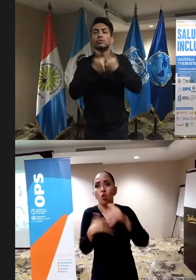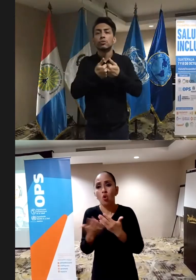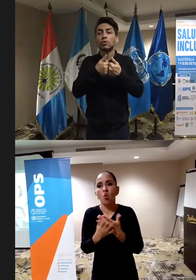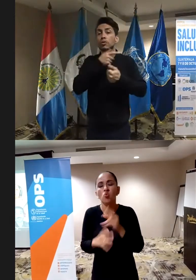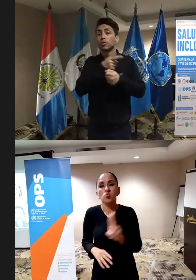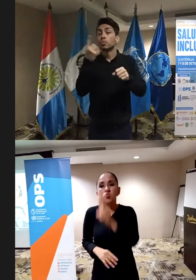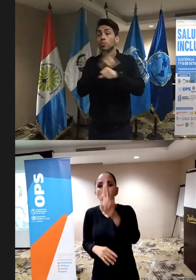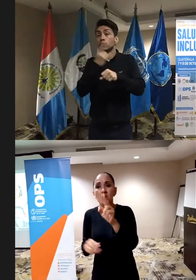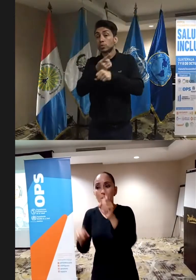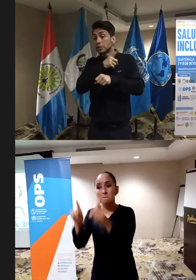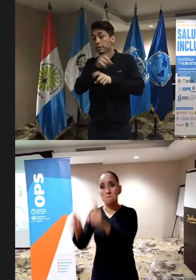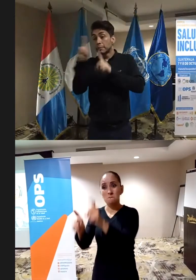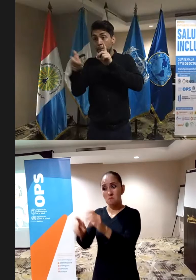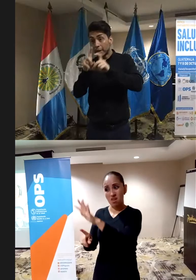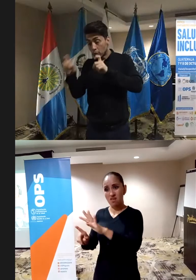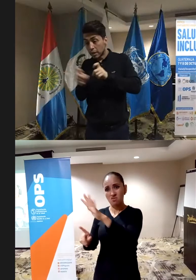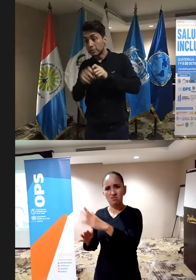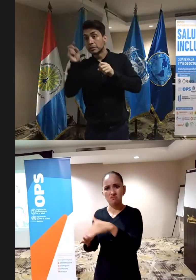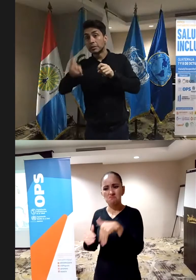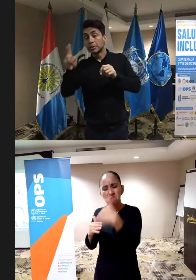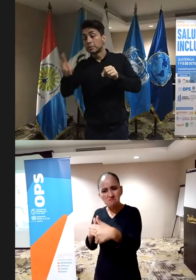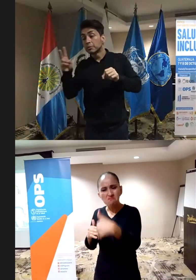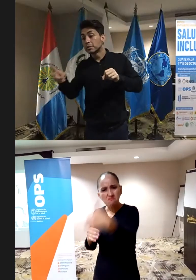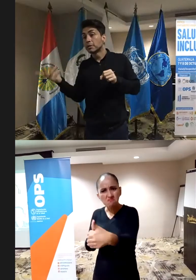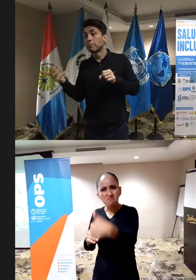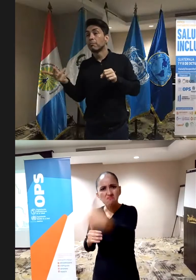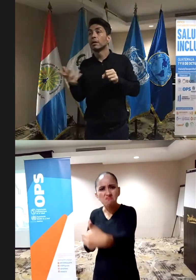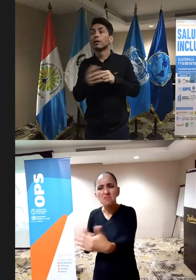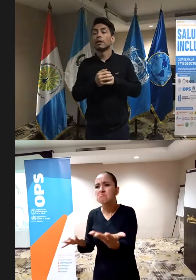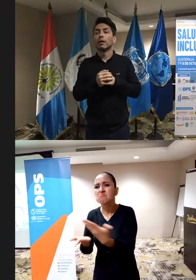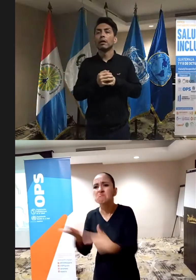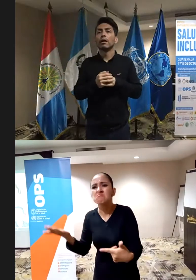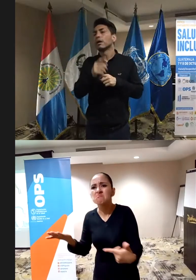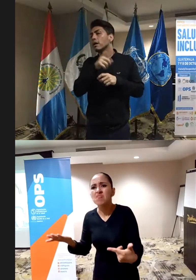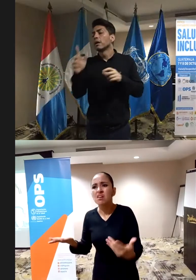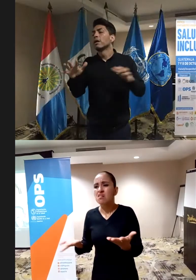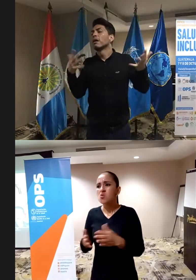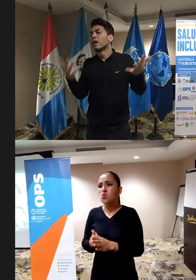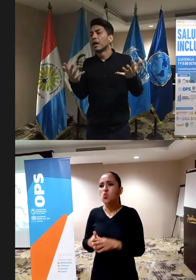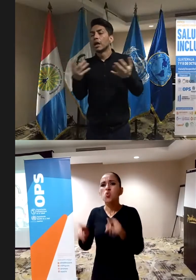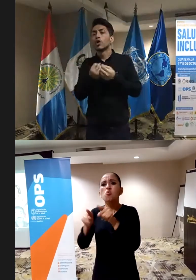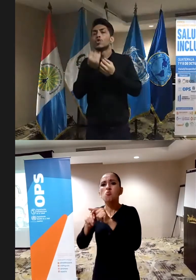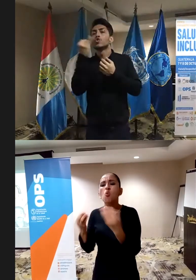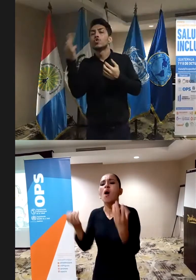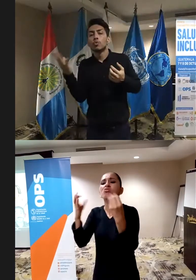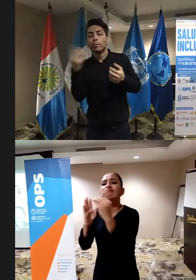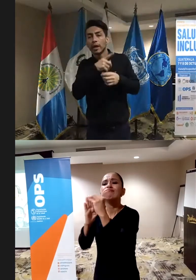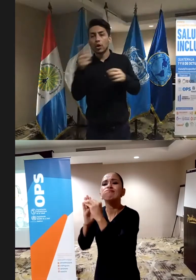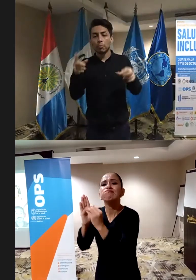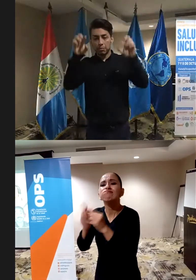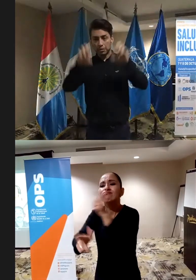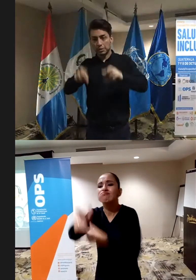estas preguntas casi cada vez experimentan un aumento en el número de personas con